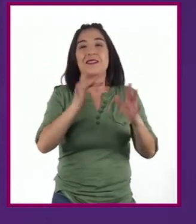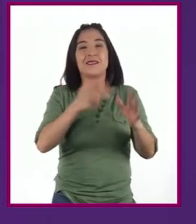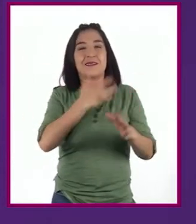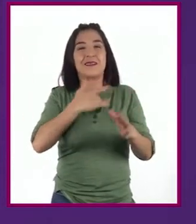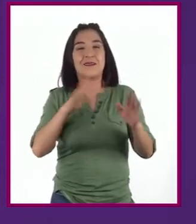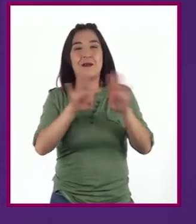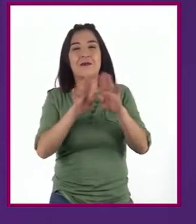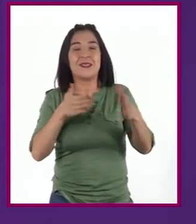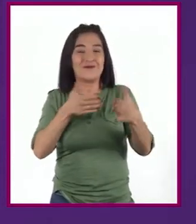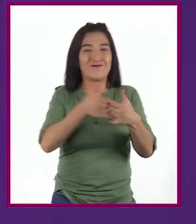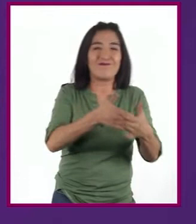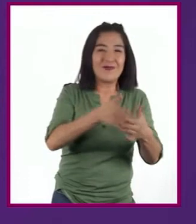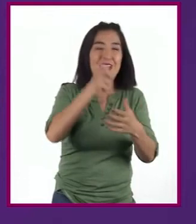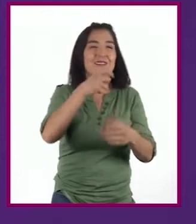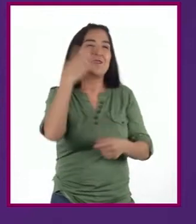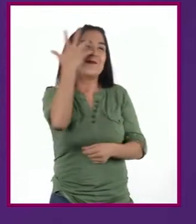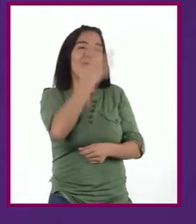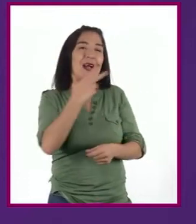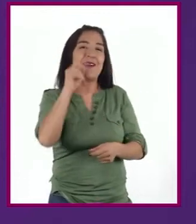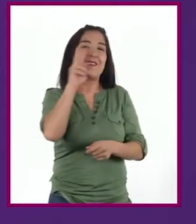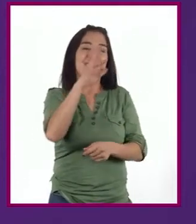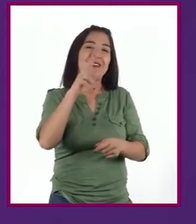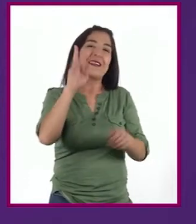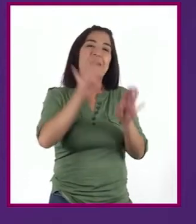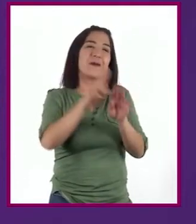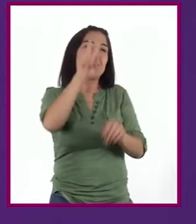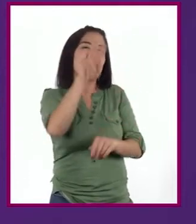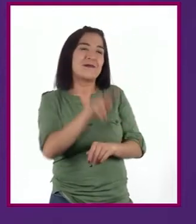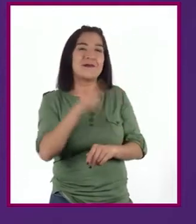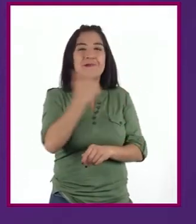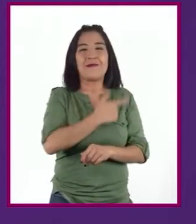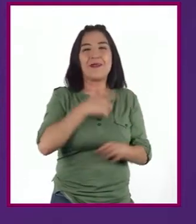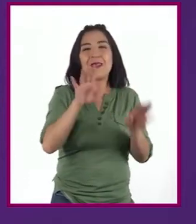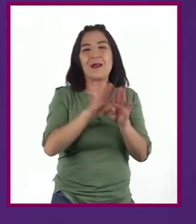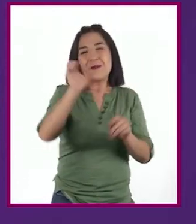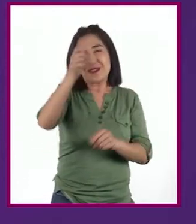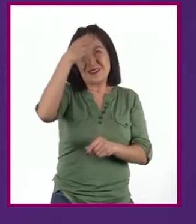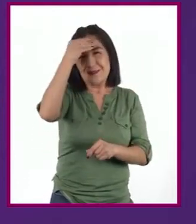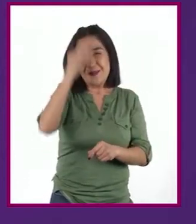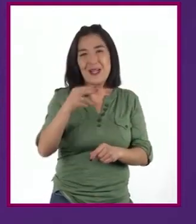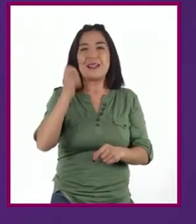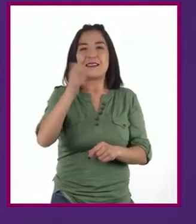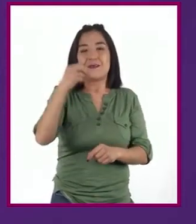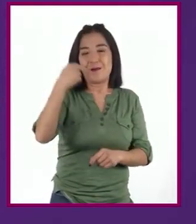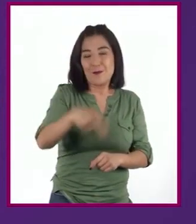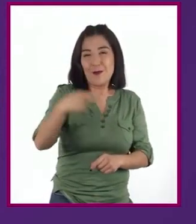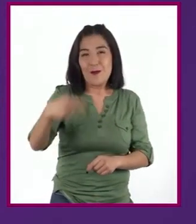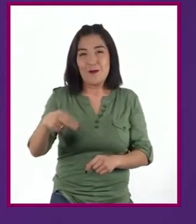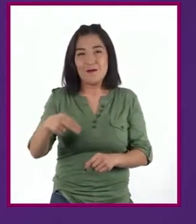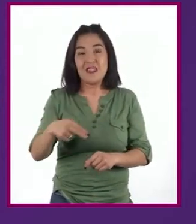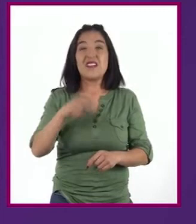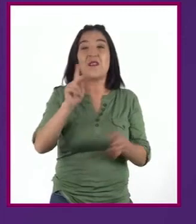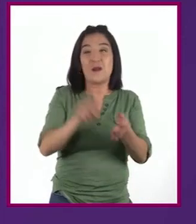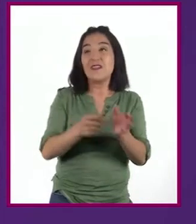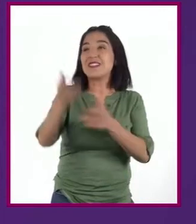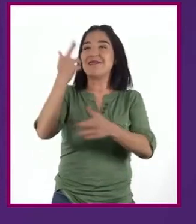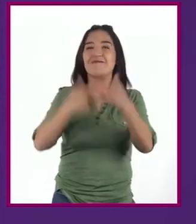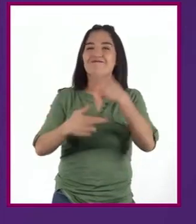hermosura y mi dicha contemplar, aquellas que aprendieron nuestros nombres, esas no